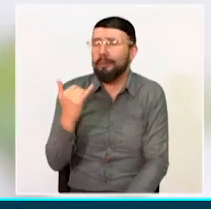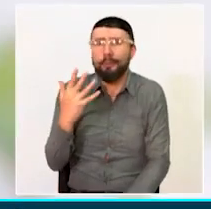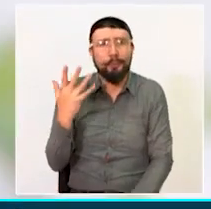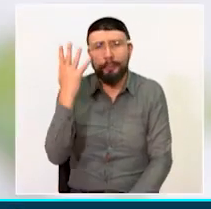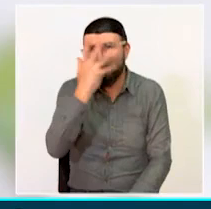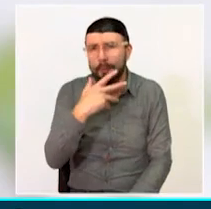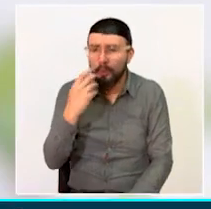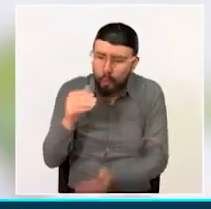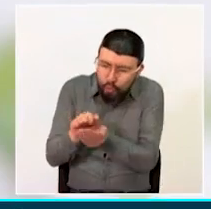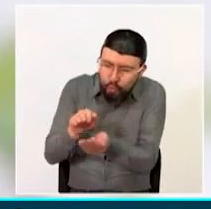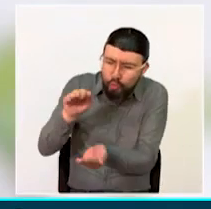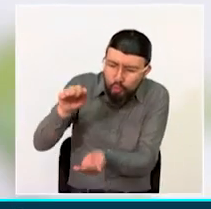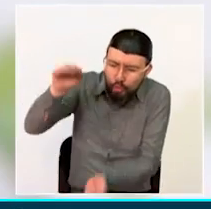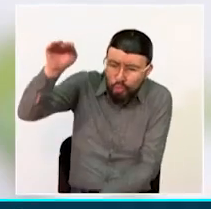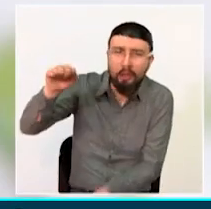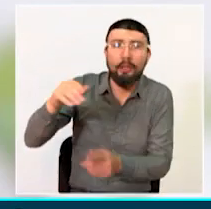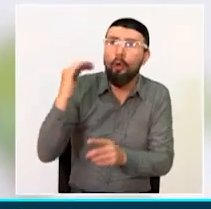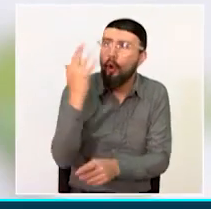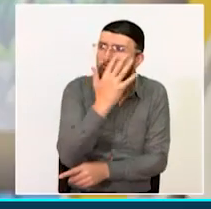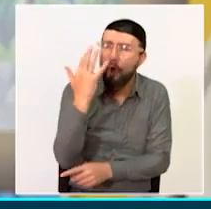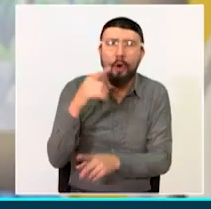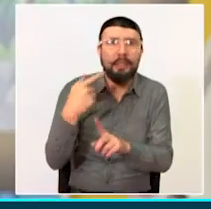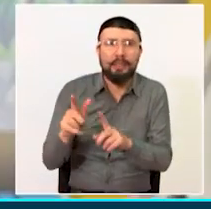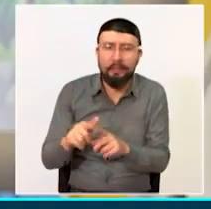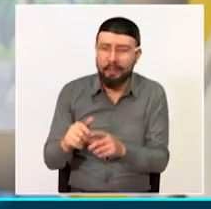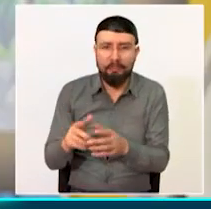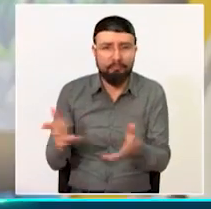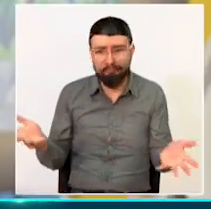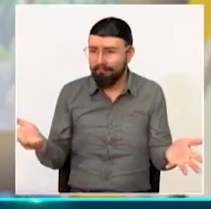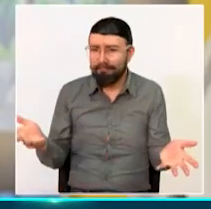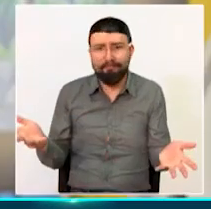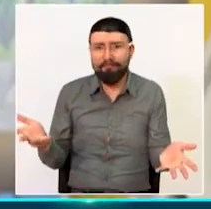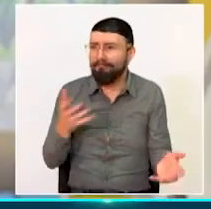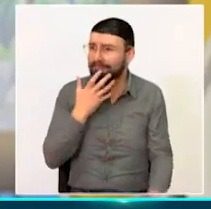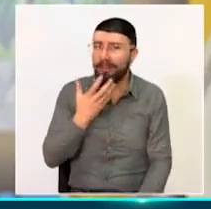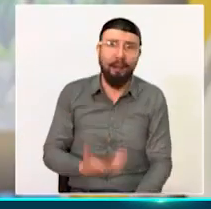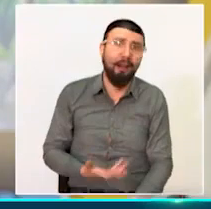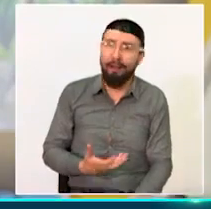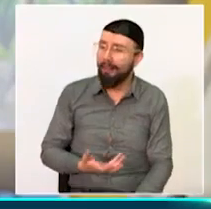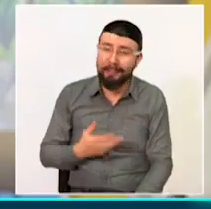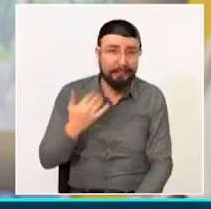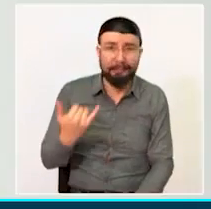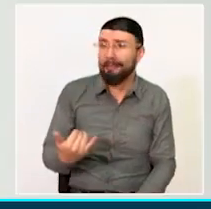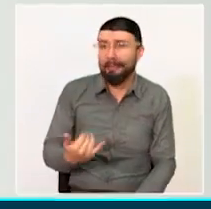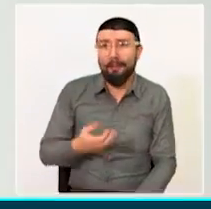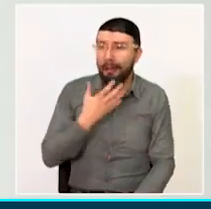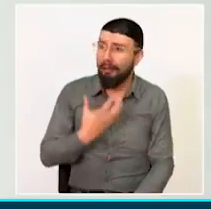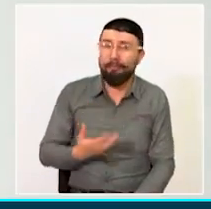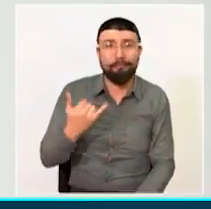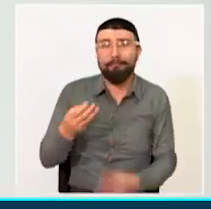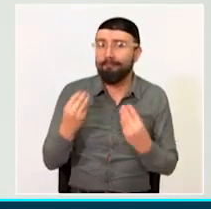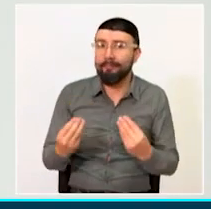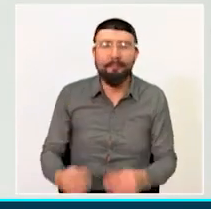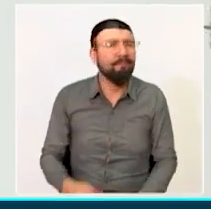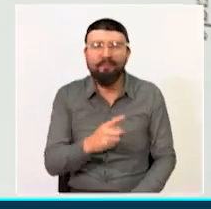los tamaños y formas y es increíble. Parte de su trabajo